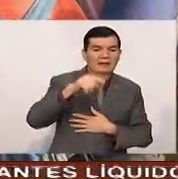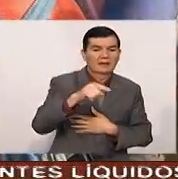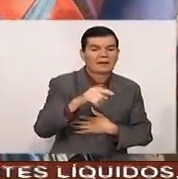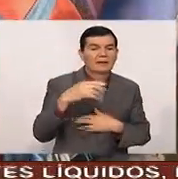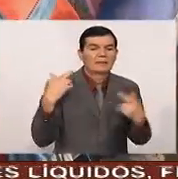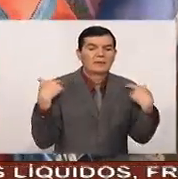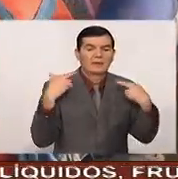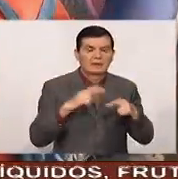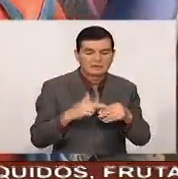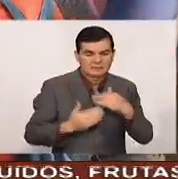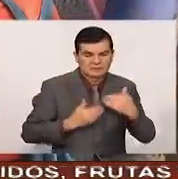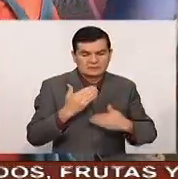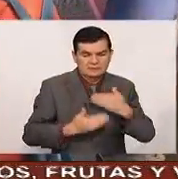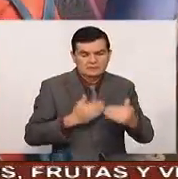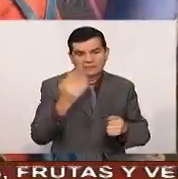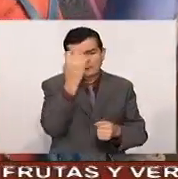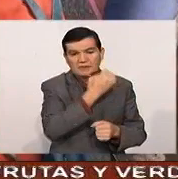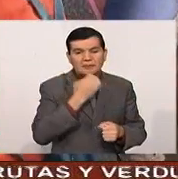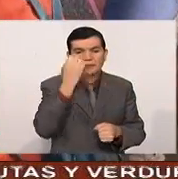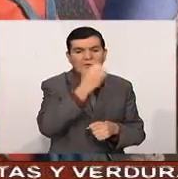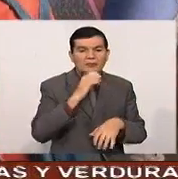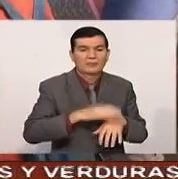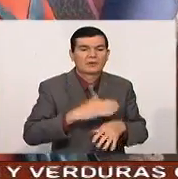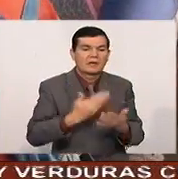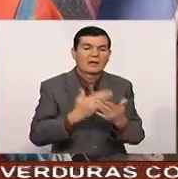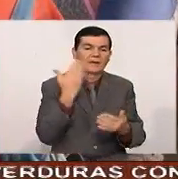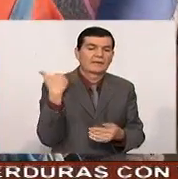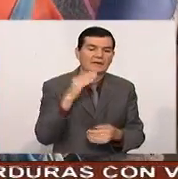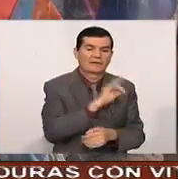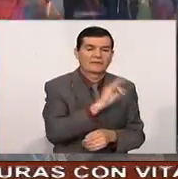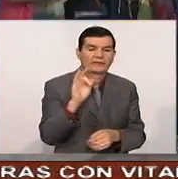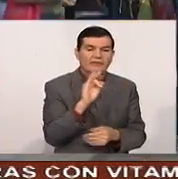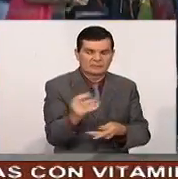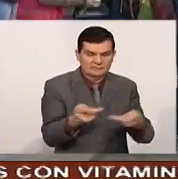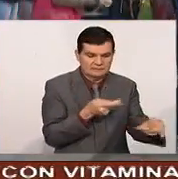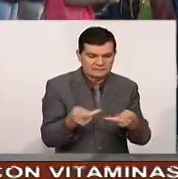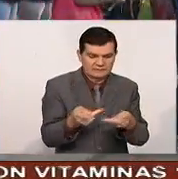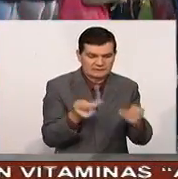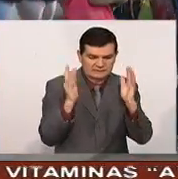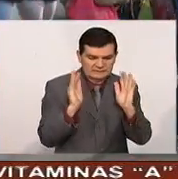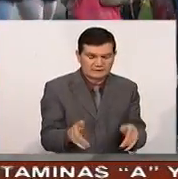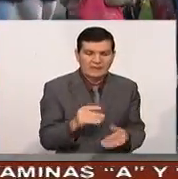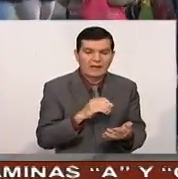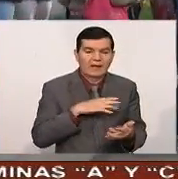fueron reprogramados para realizar la evaluación debido a que en la fecha inicialmente programada